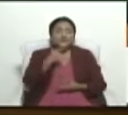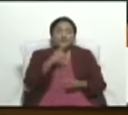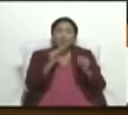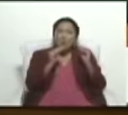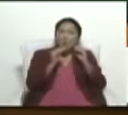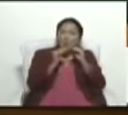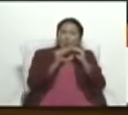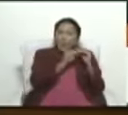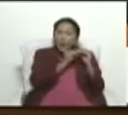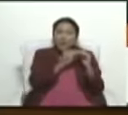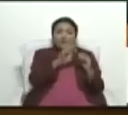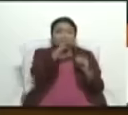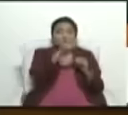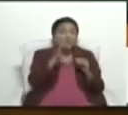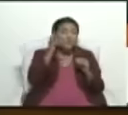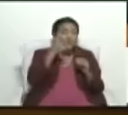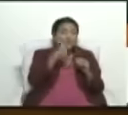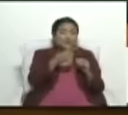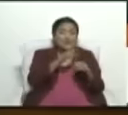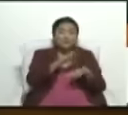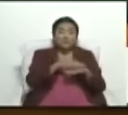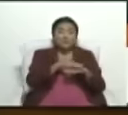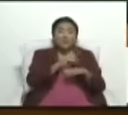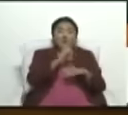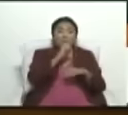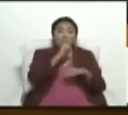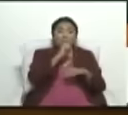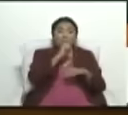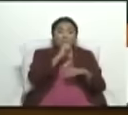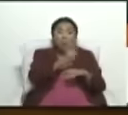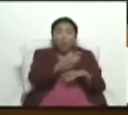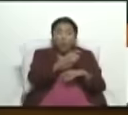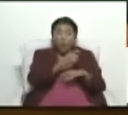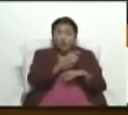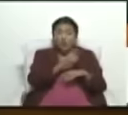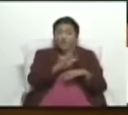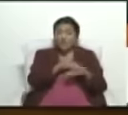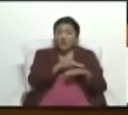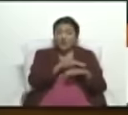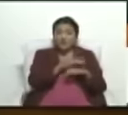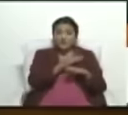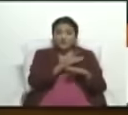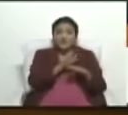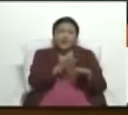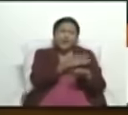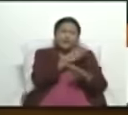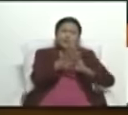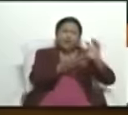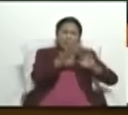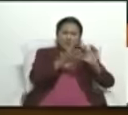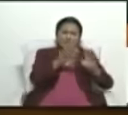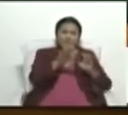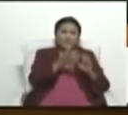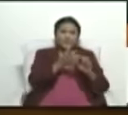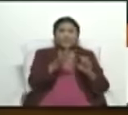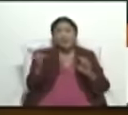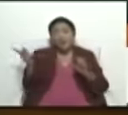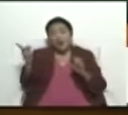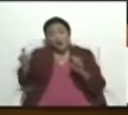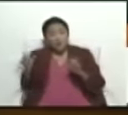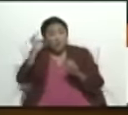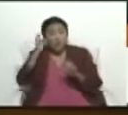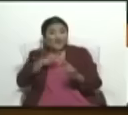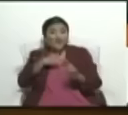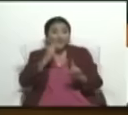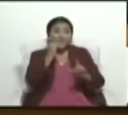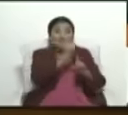porque es la causa de ese odio final. Obviamente ya habían entre ellos peleas y ella quería matarlo, pero lo insólito es